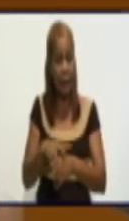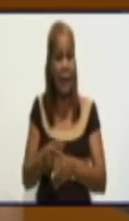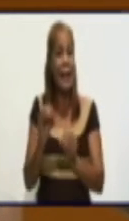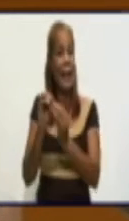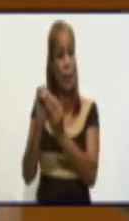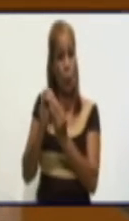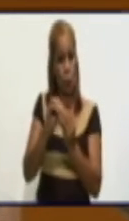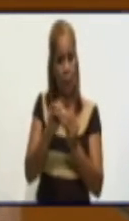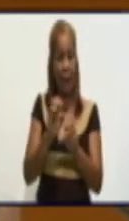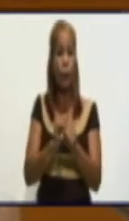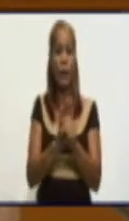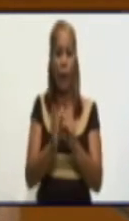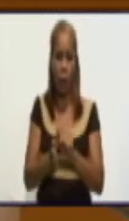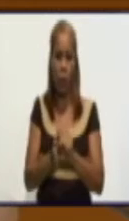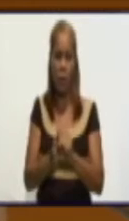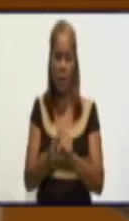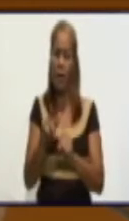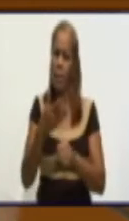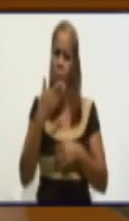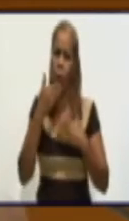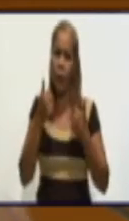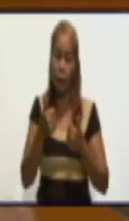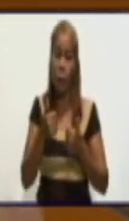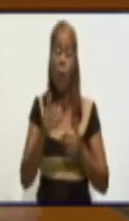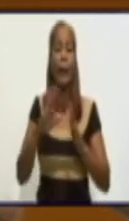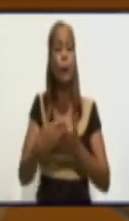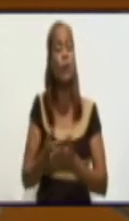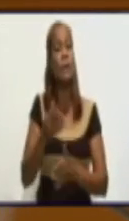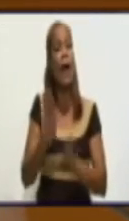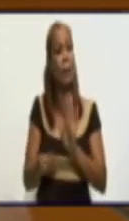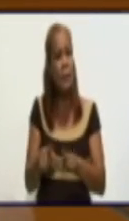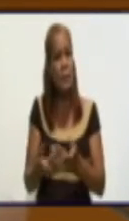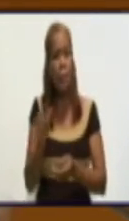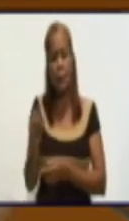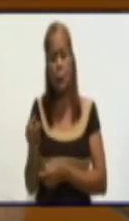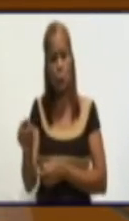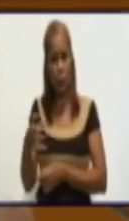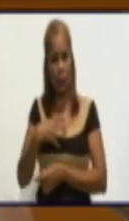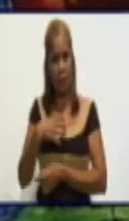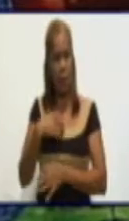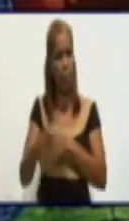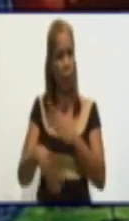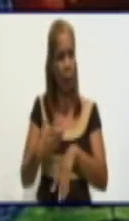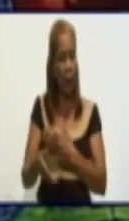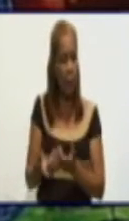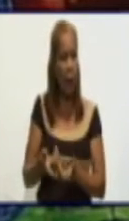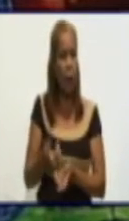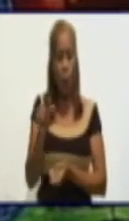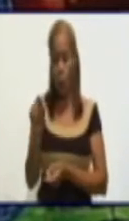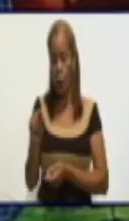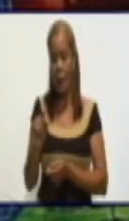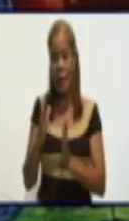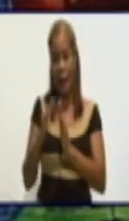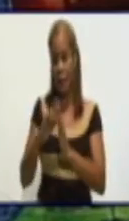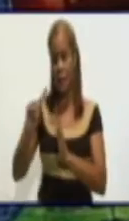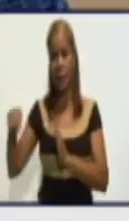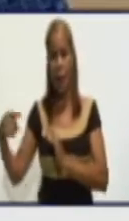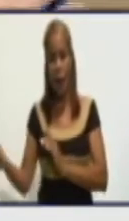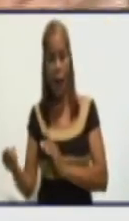personas que inclusive se han buscado hasta problemas con los vecinos con familiares porque dicen hay que permita tú eres